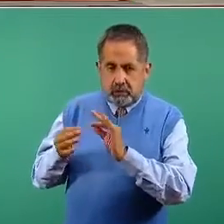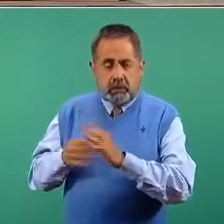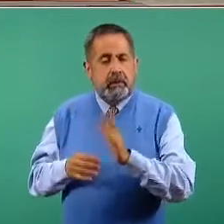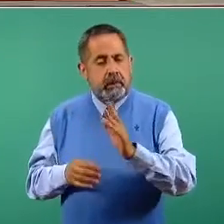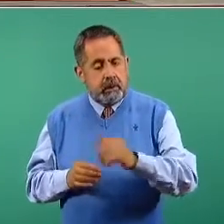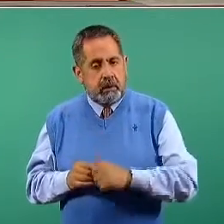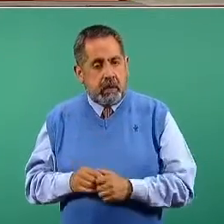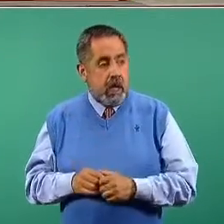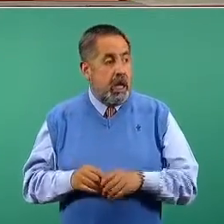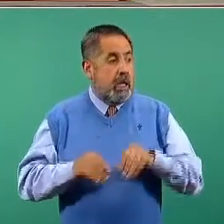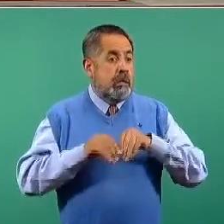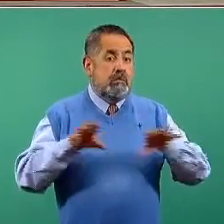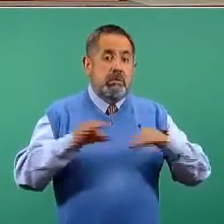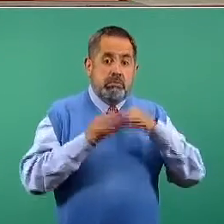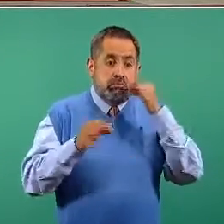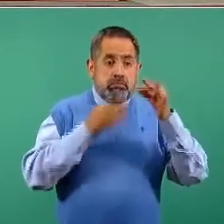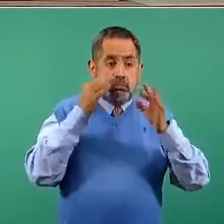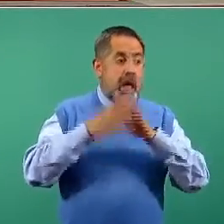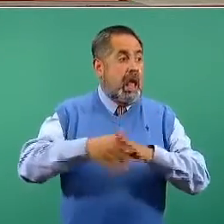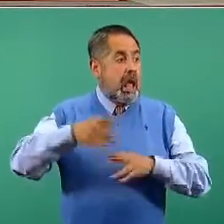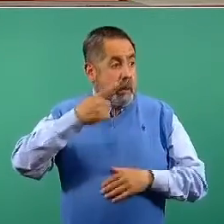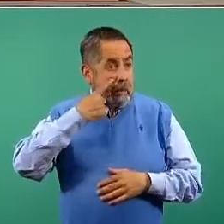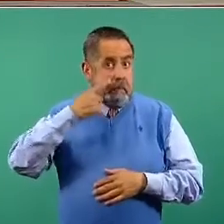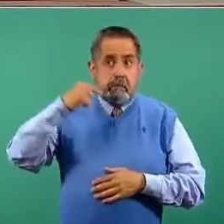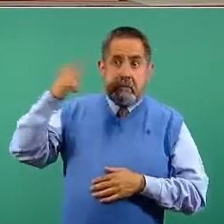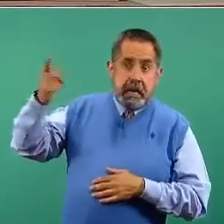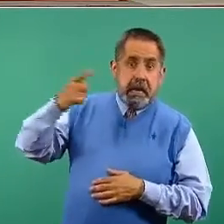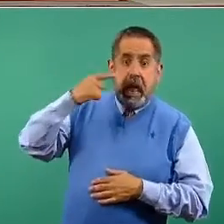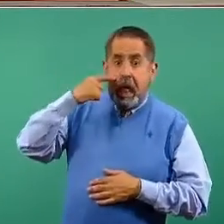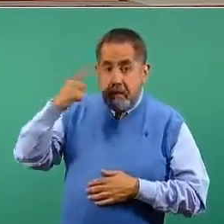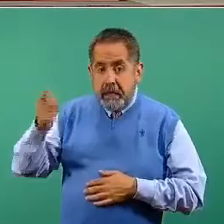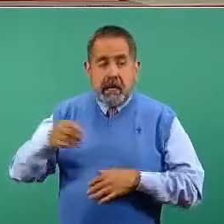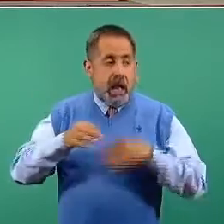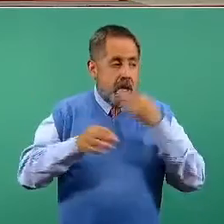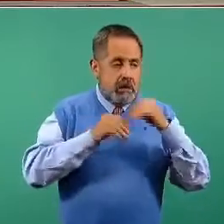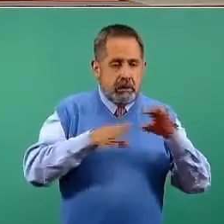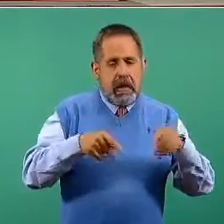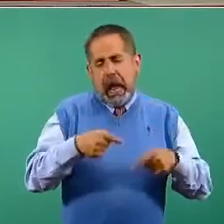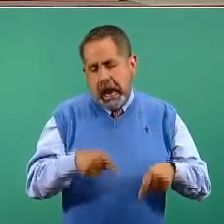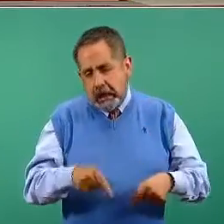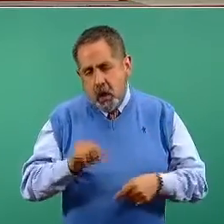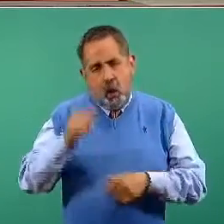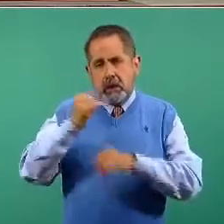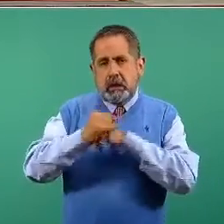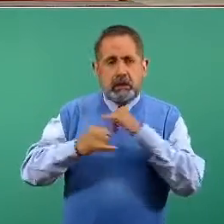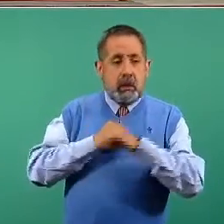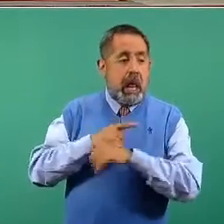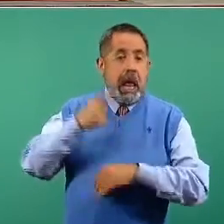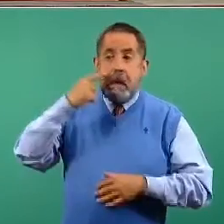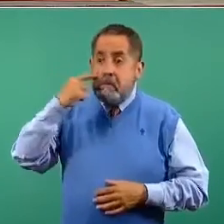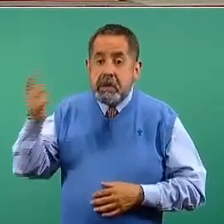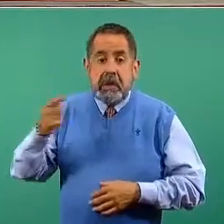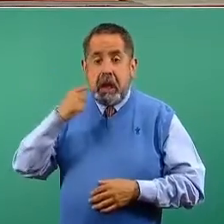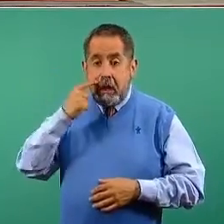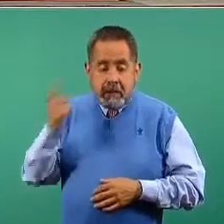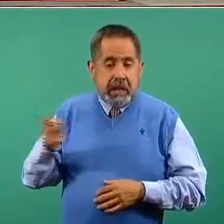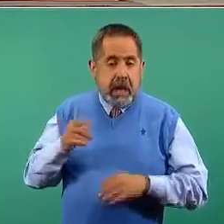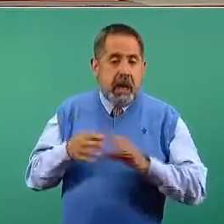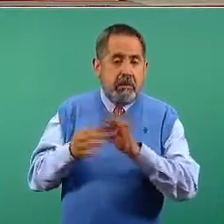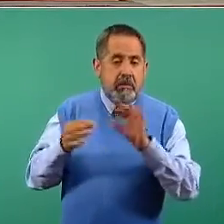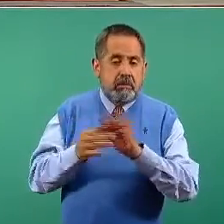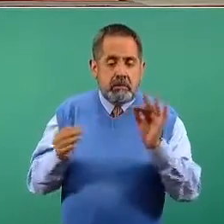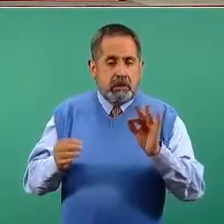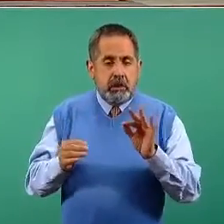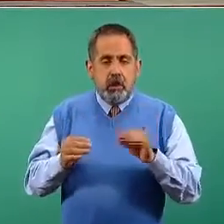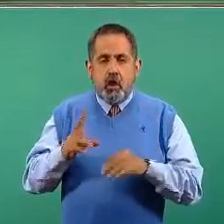es expuesta a distintas noticias, ya sea de los medios nacionales o de los medios internacionales, que van presentando